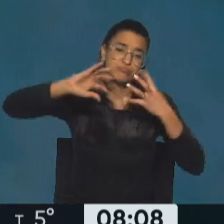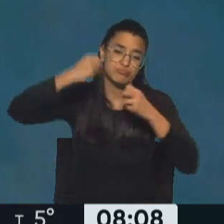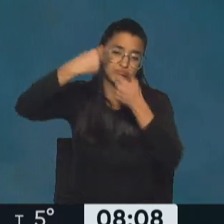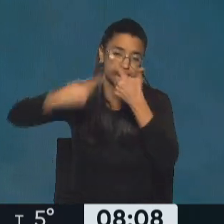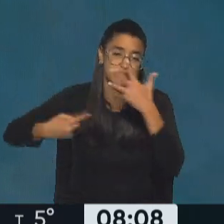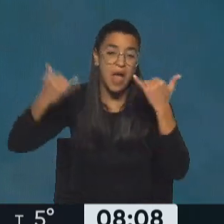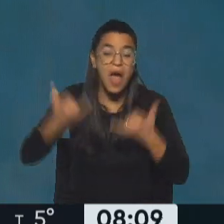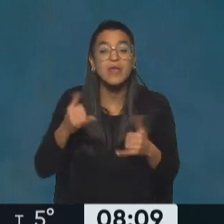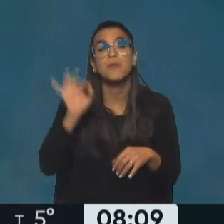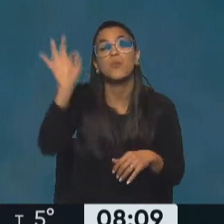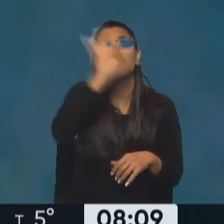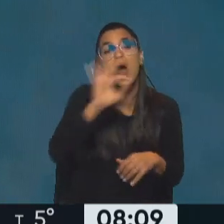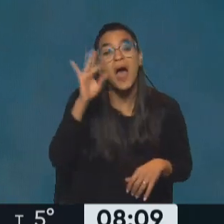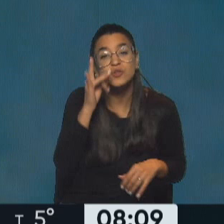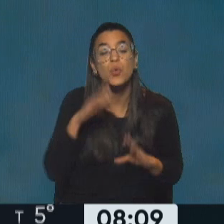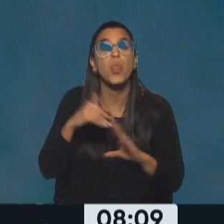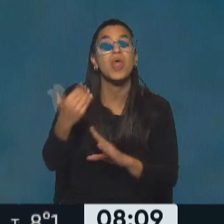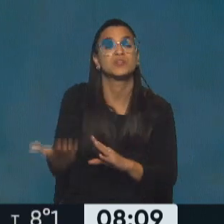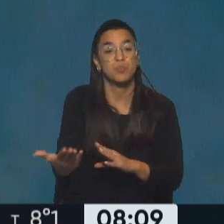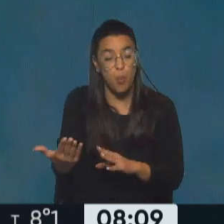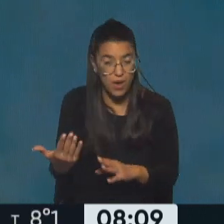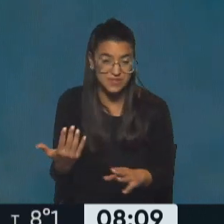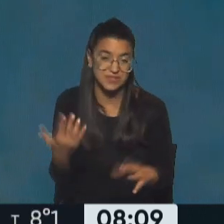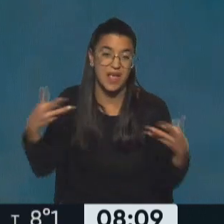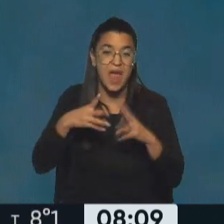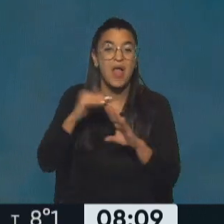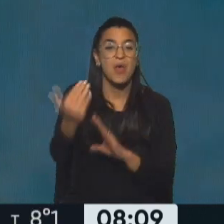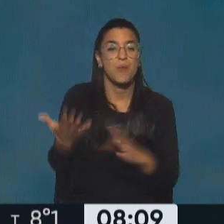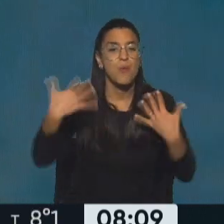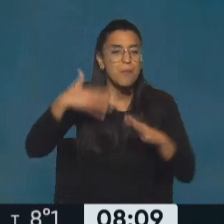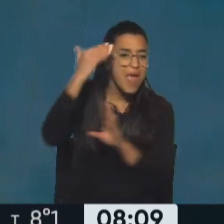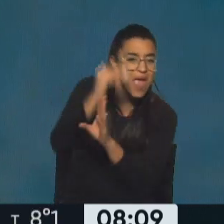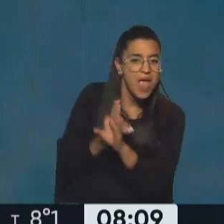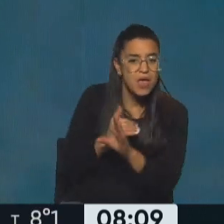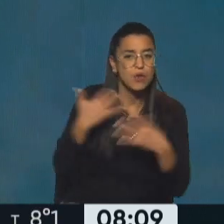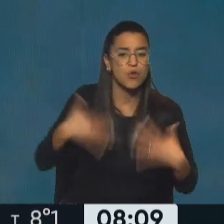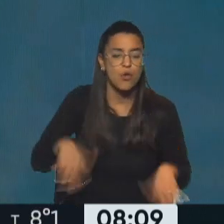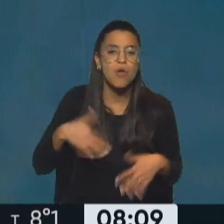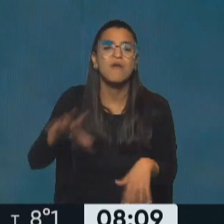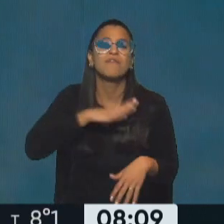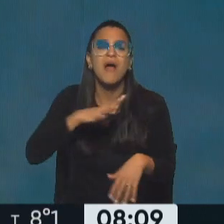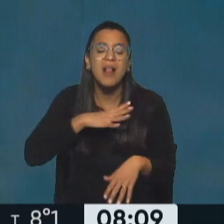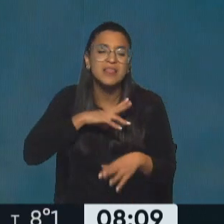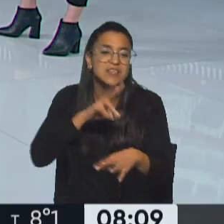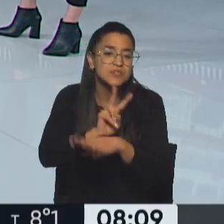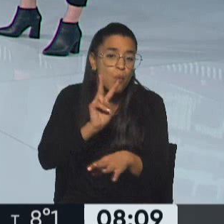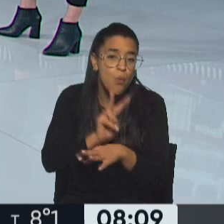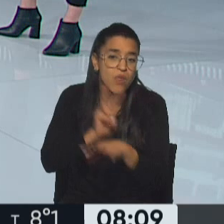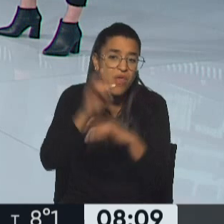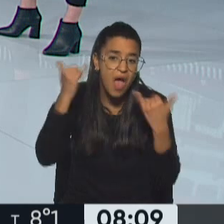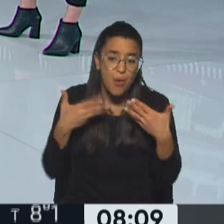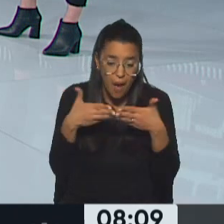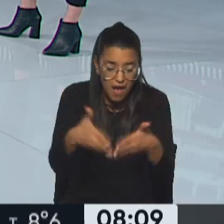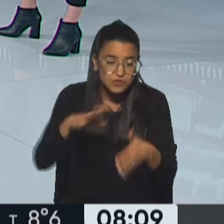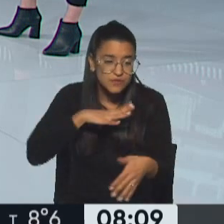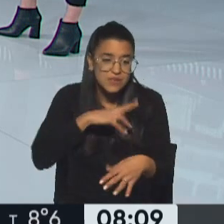¿no? Y los puntitos azules son después. Claro. Evidentemente muchísimos menos. Claro, la falta de seguridad que tienen los barcos,